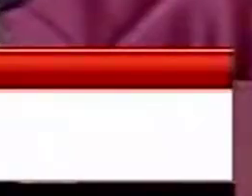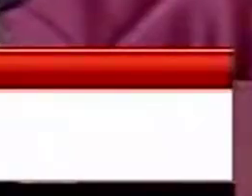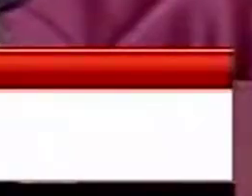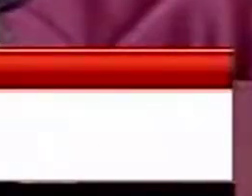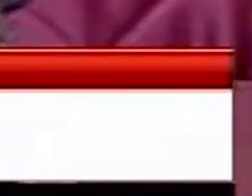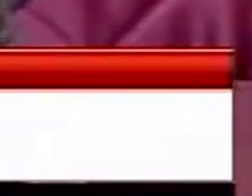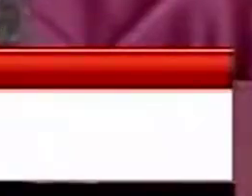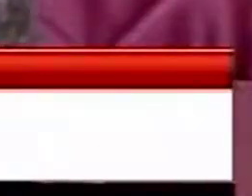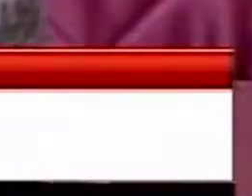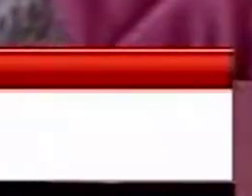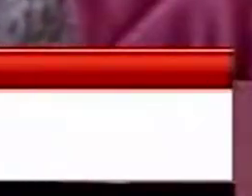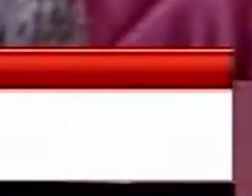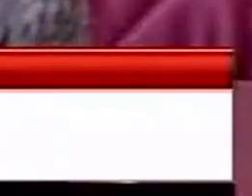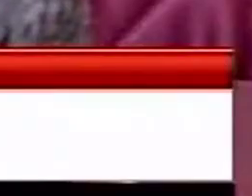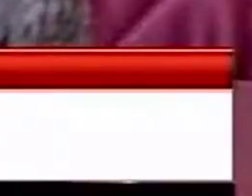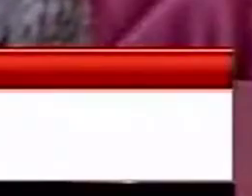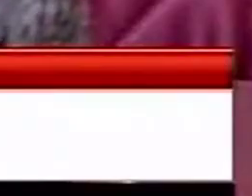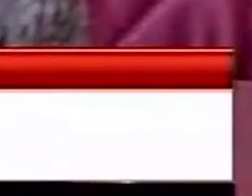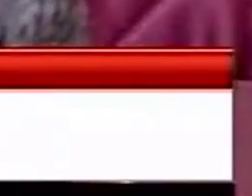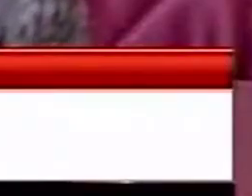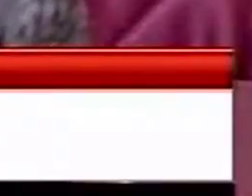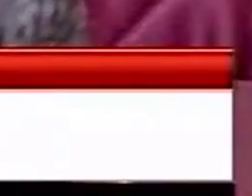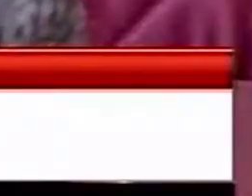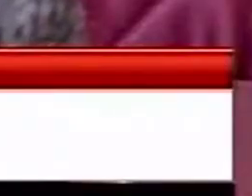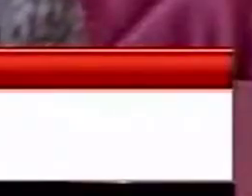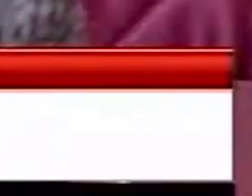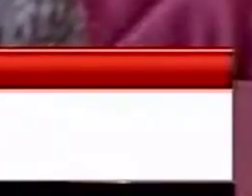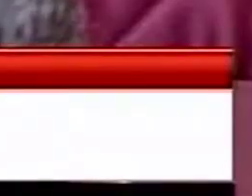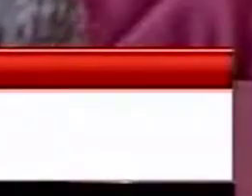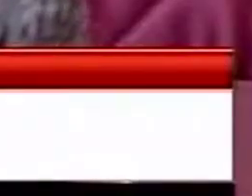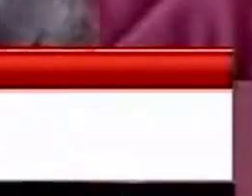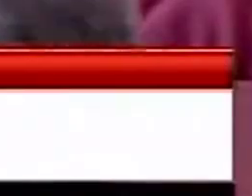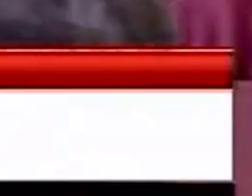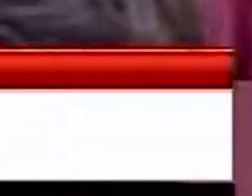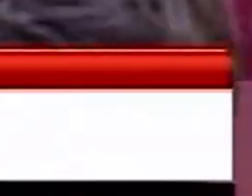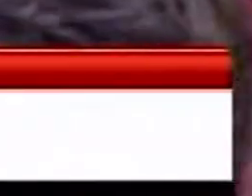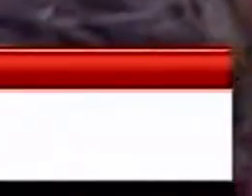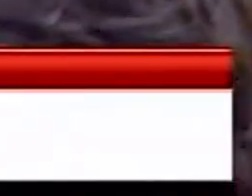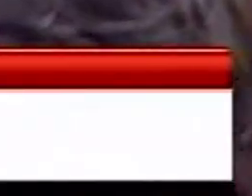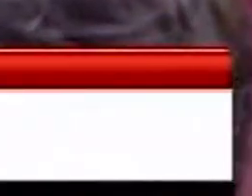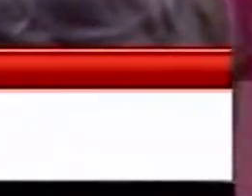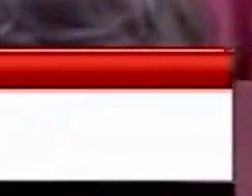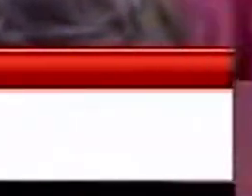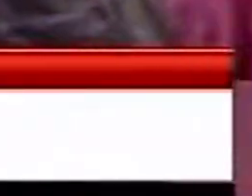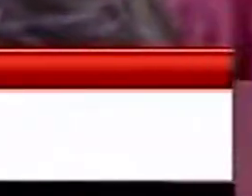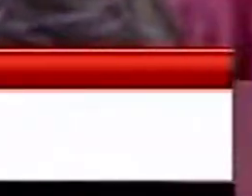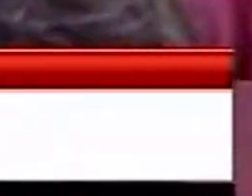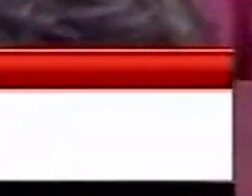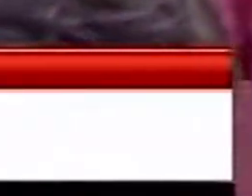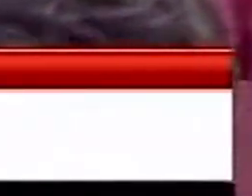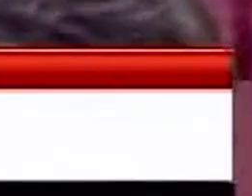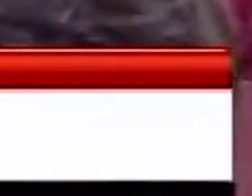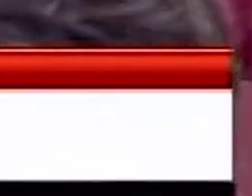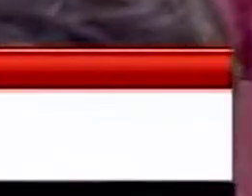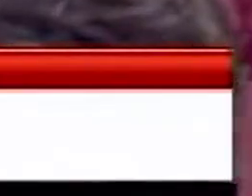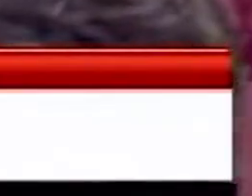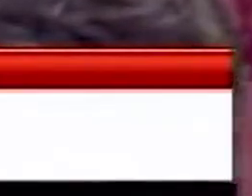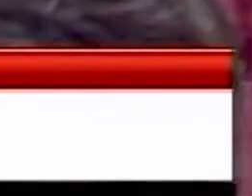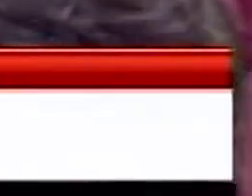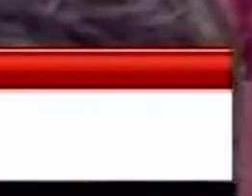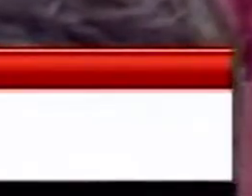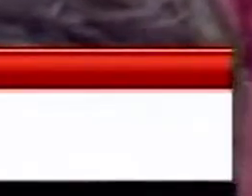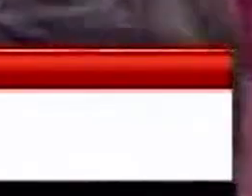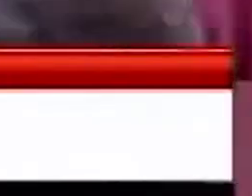faltó dinero, un poco de dinero para acabar una capa asfáltica de 2 kilómetros. Entre el gobierno aprista, se muere el señor Ramiro